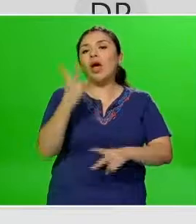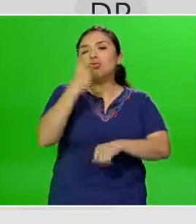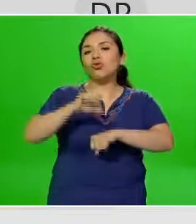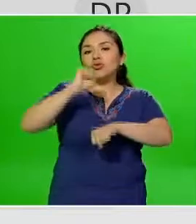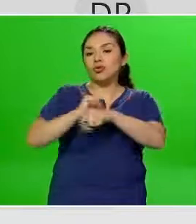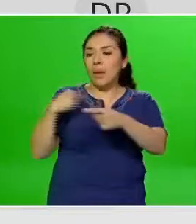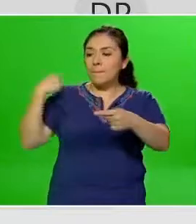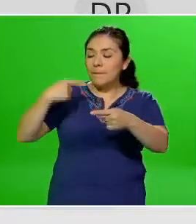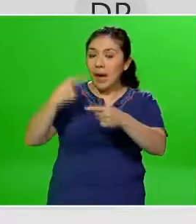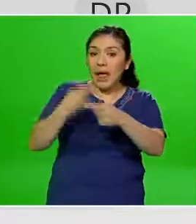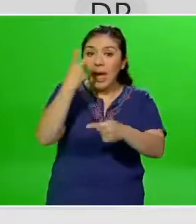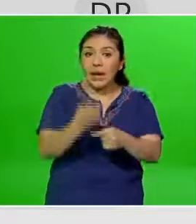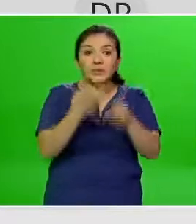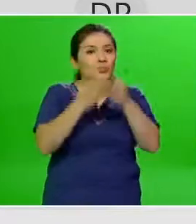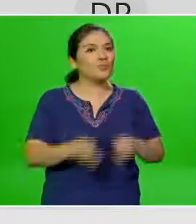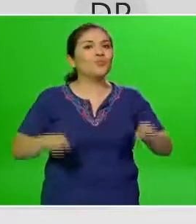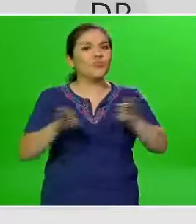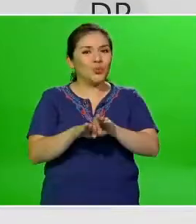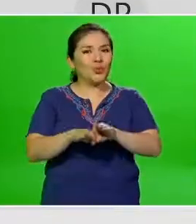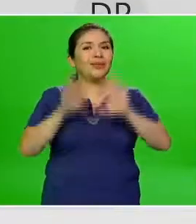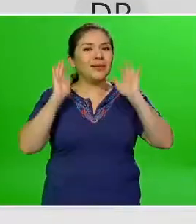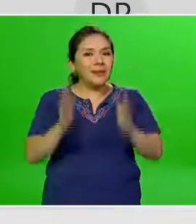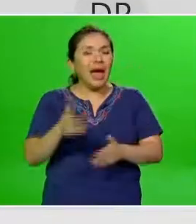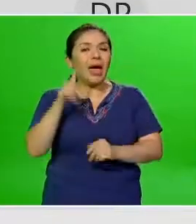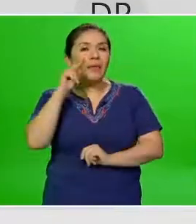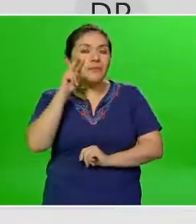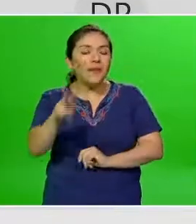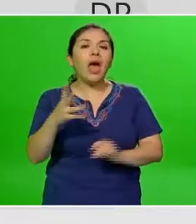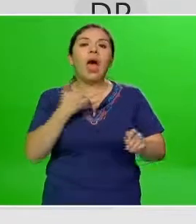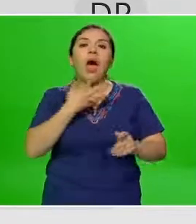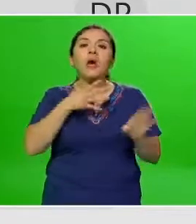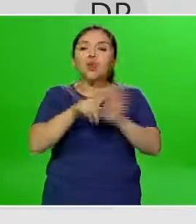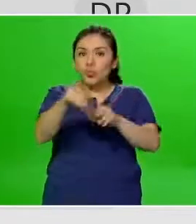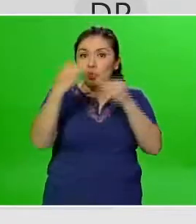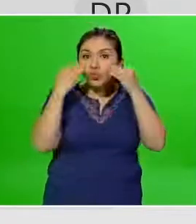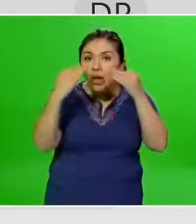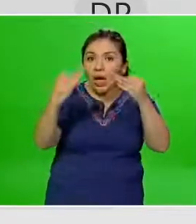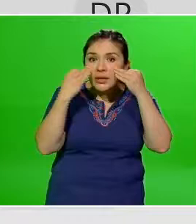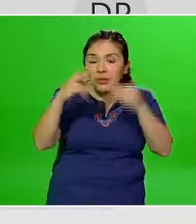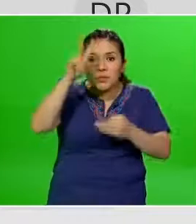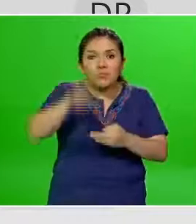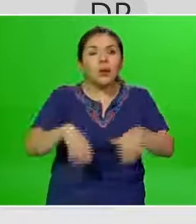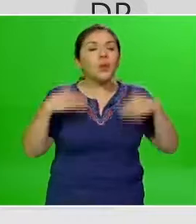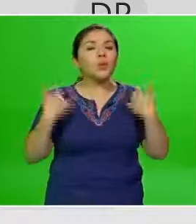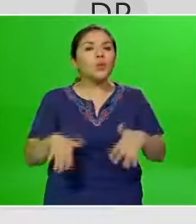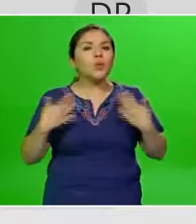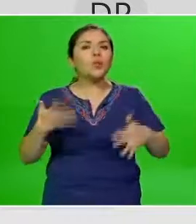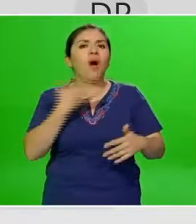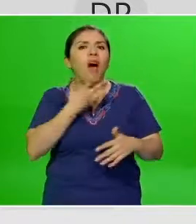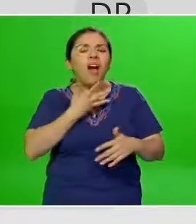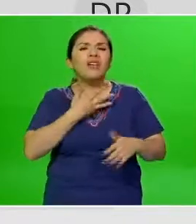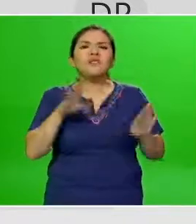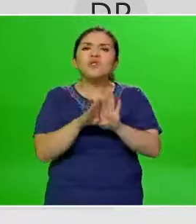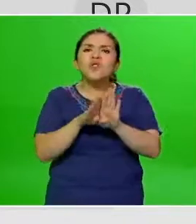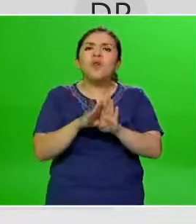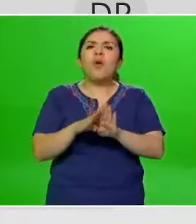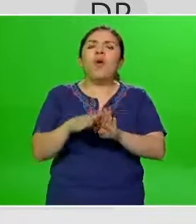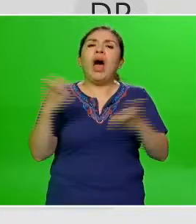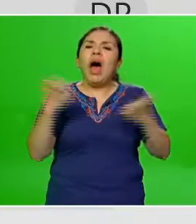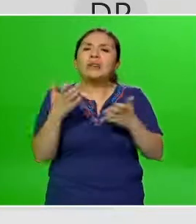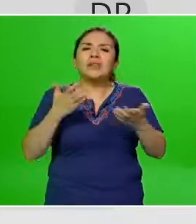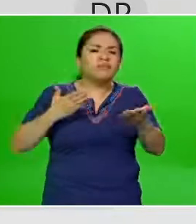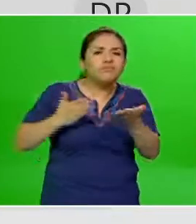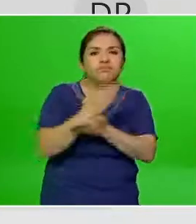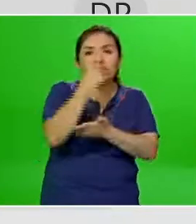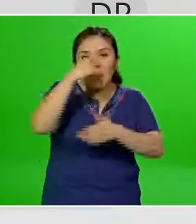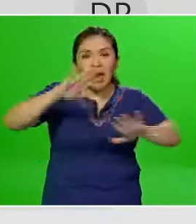epidemiológicas. Esto es muy importante porque ustedes han sido testigos de las múltiples intervenciones que se realizaron con